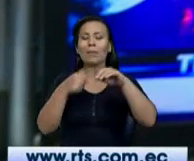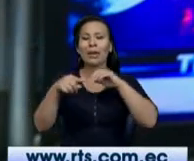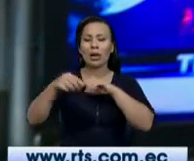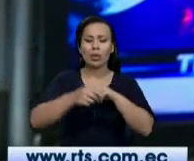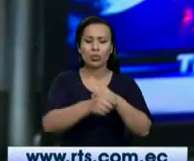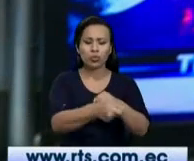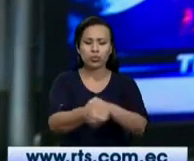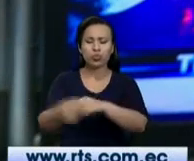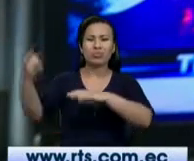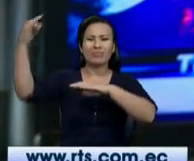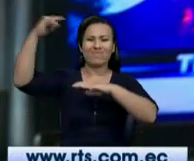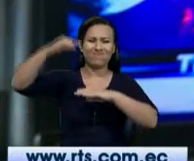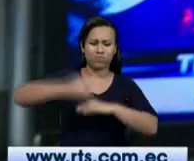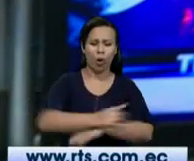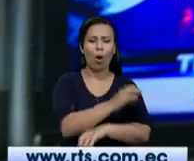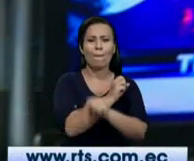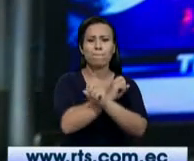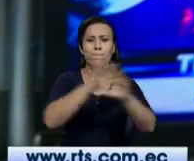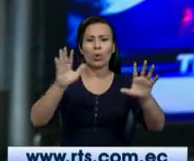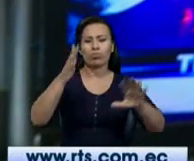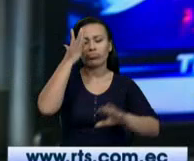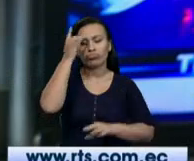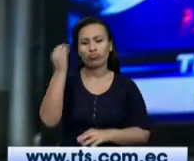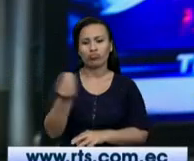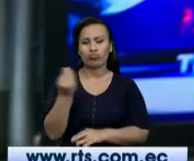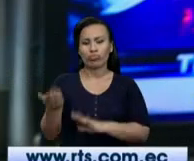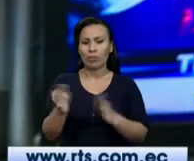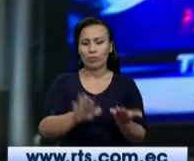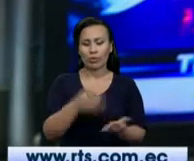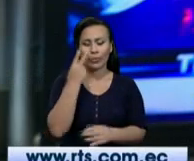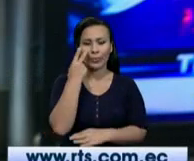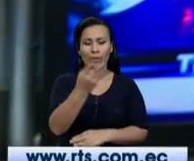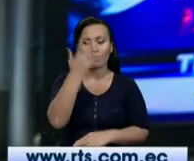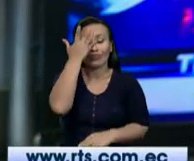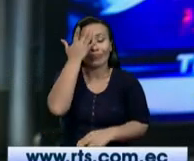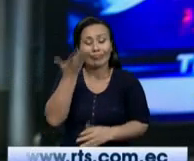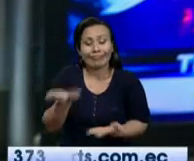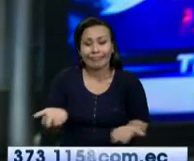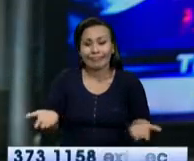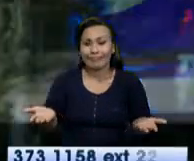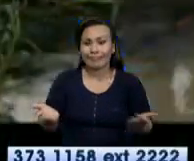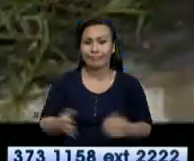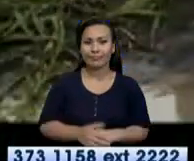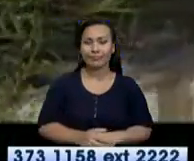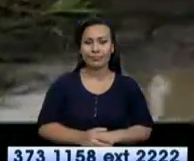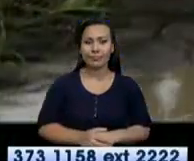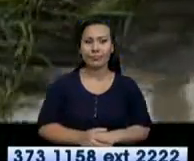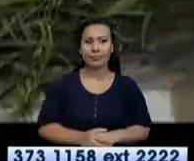precipitó a tierra. Las causas del accidente son investigadas.